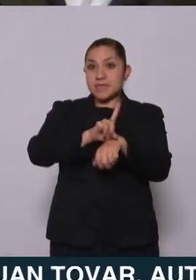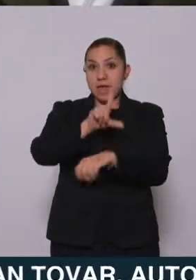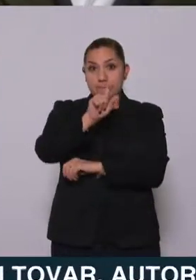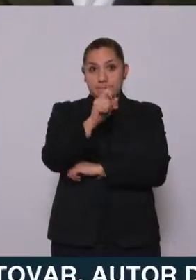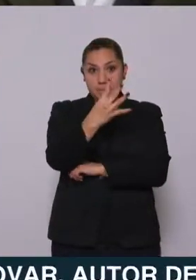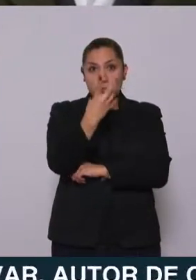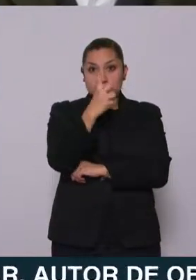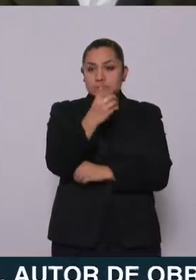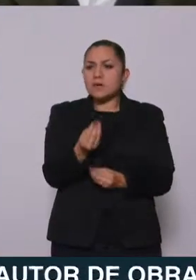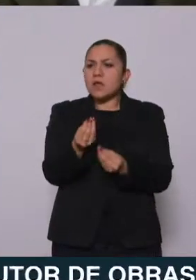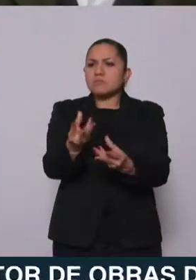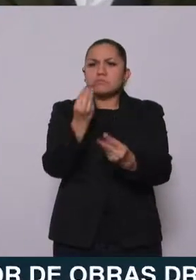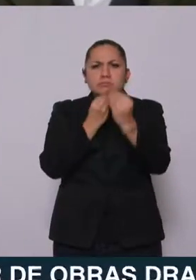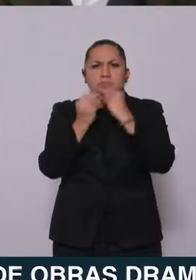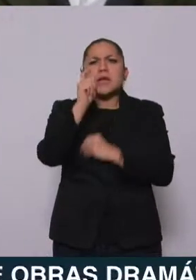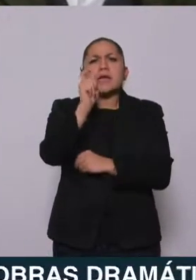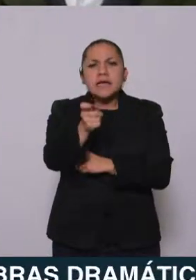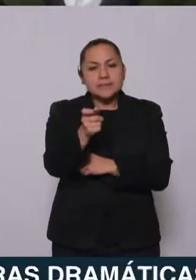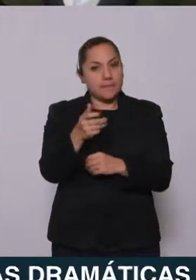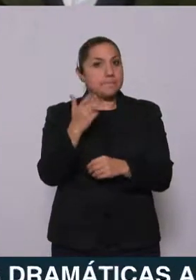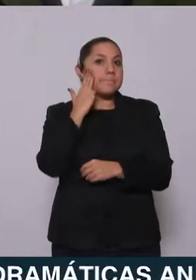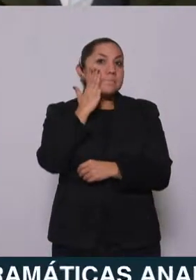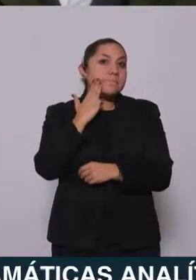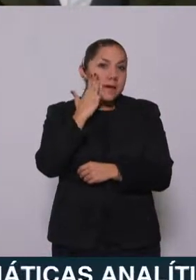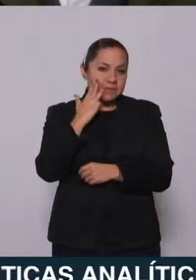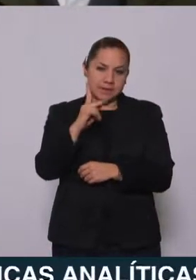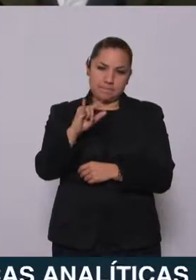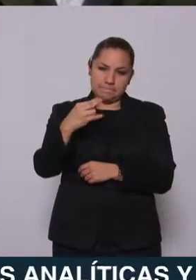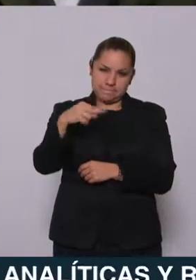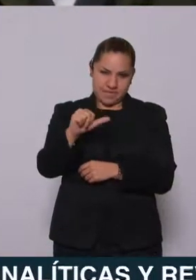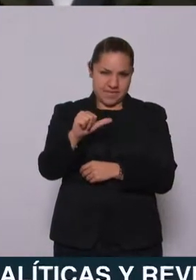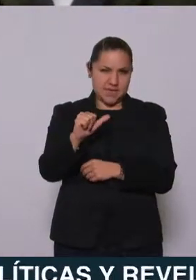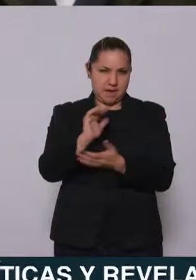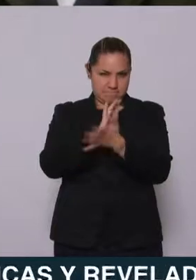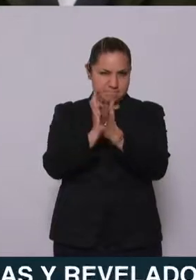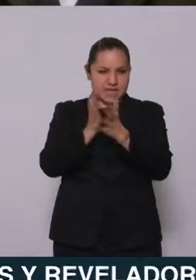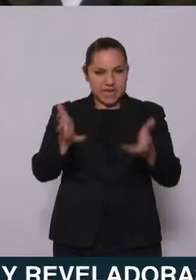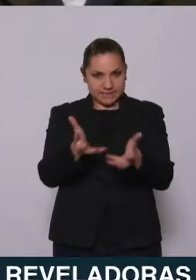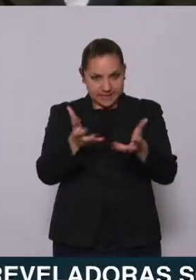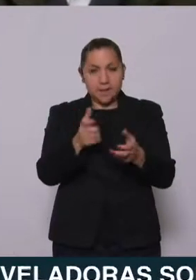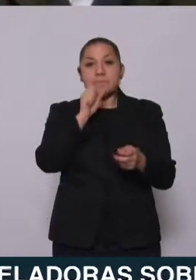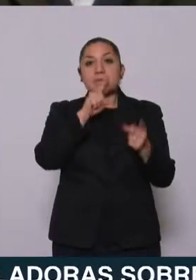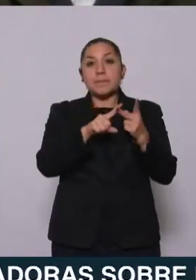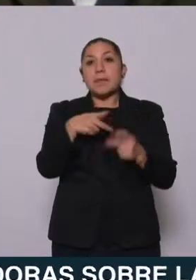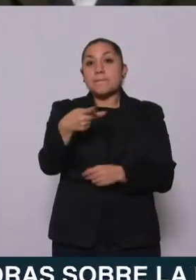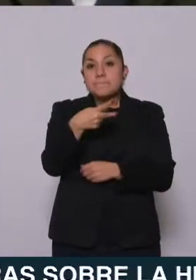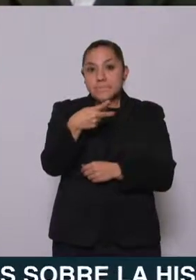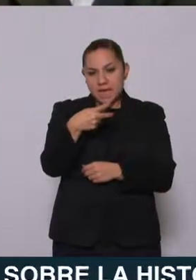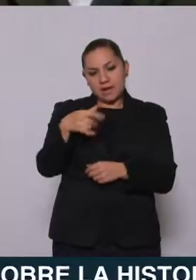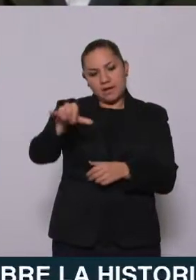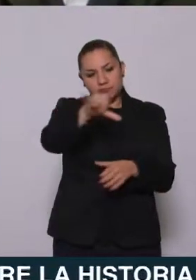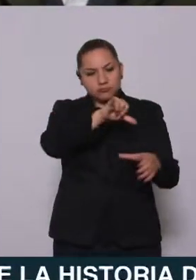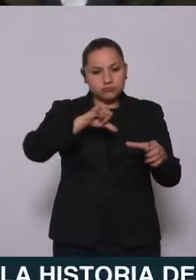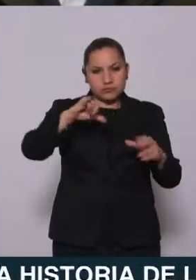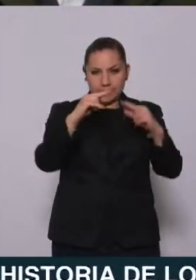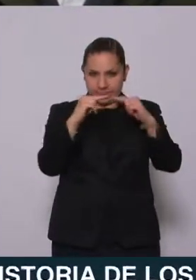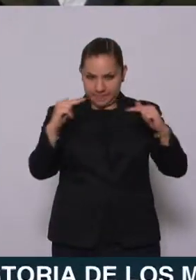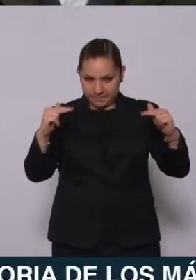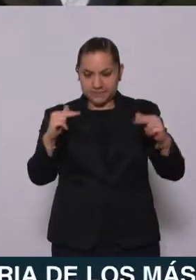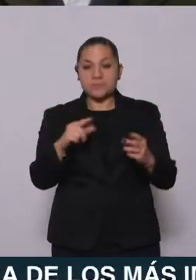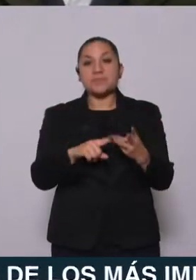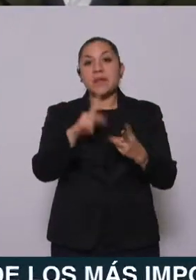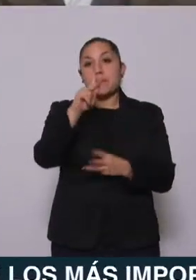consiste en ensalada de manzana con piña, pierna en salsa de tamarindo, puré de papa